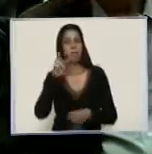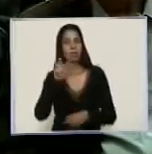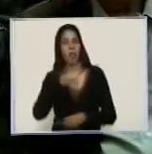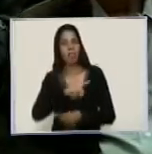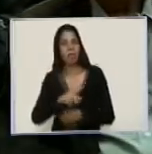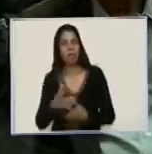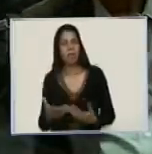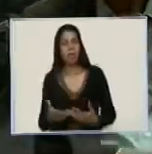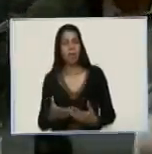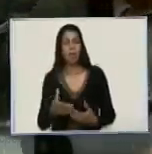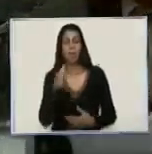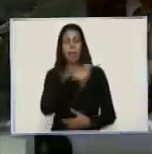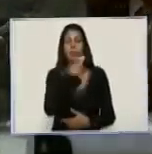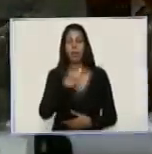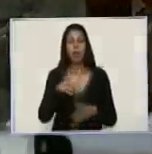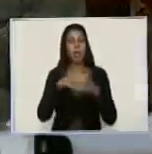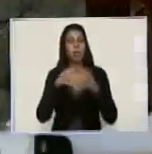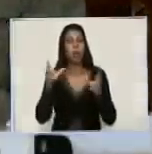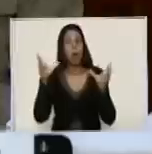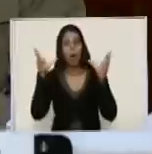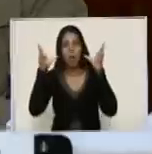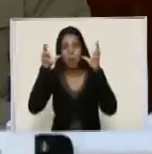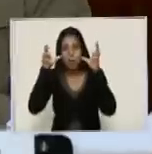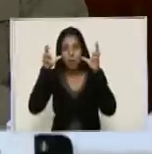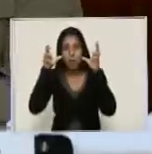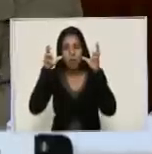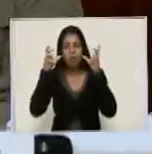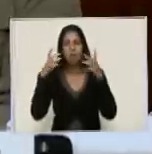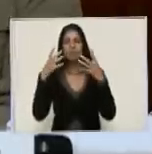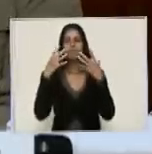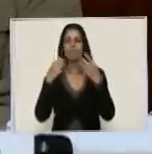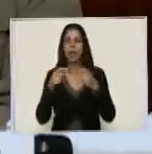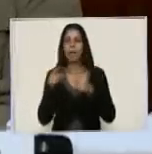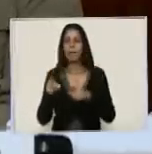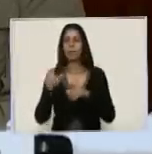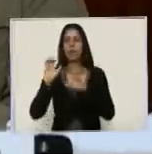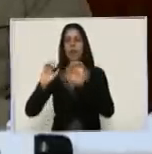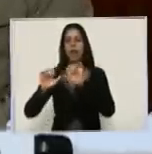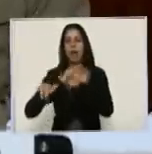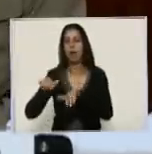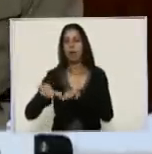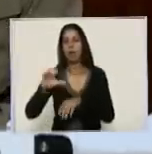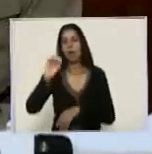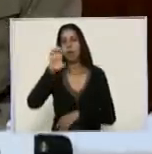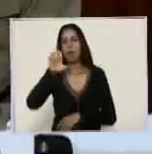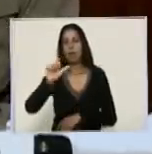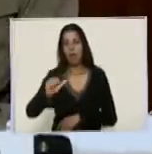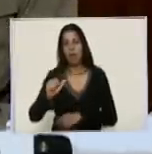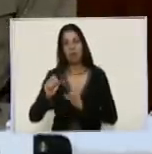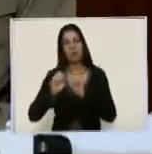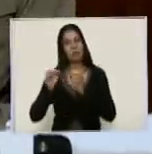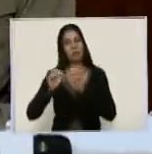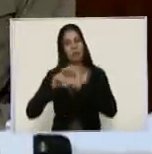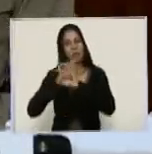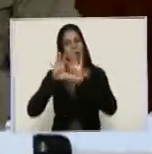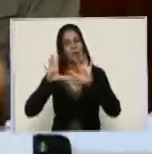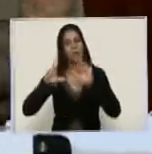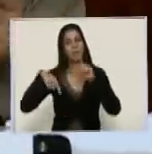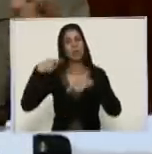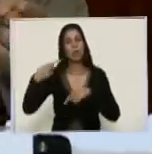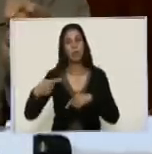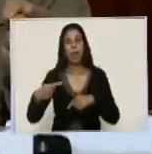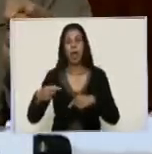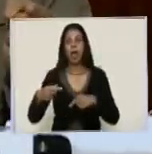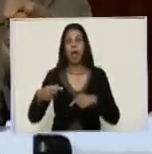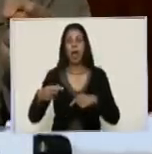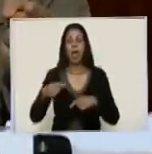que todo el mundo lo escuchó y con la intención que lo dijo, da otra declaración